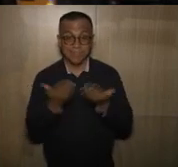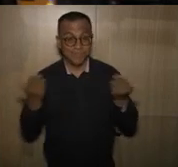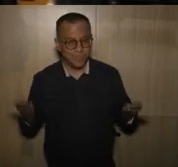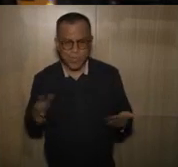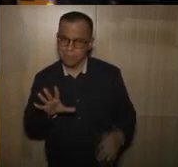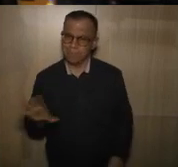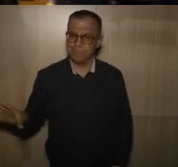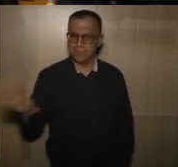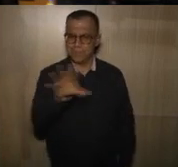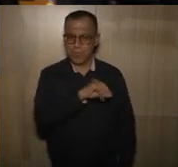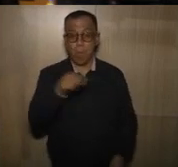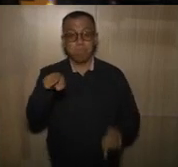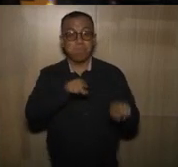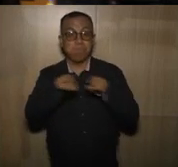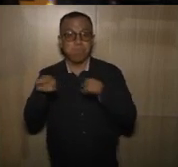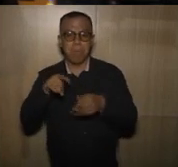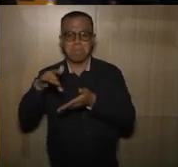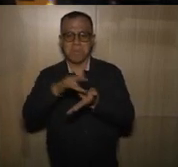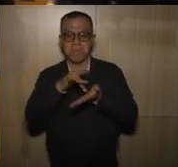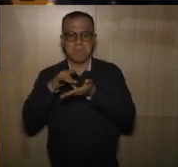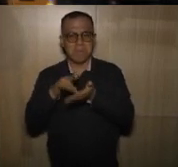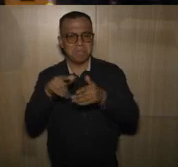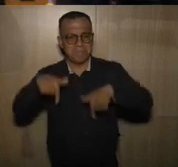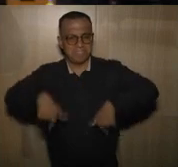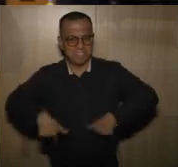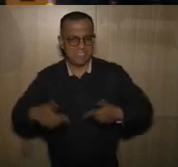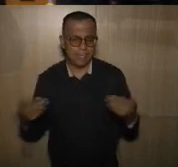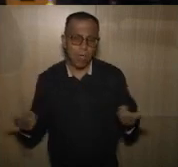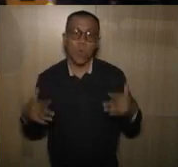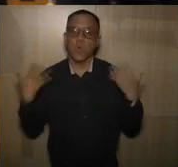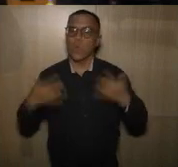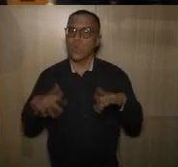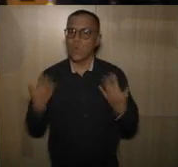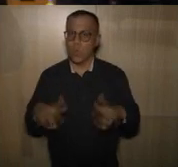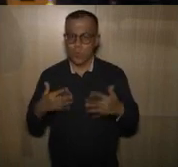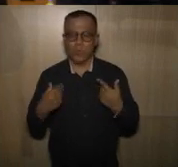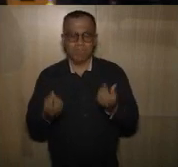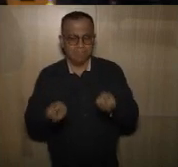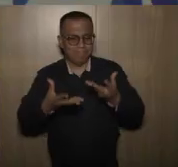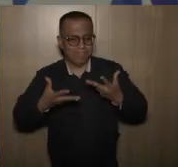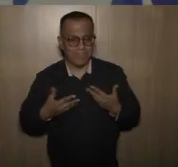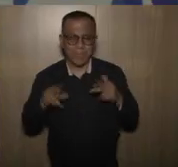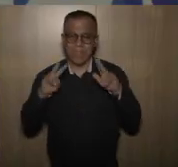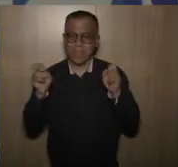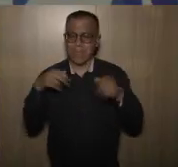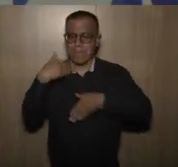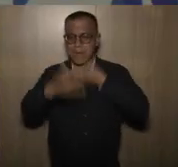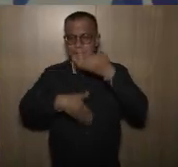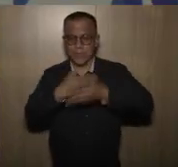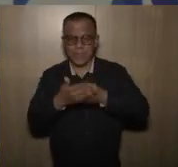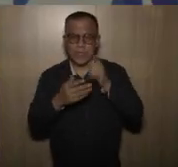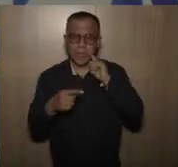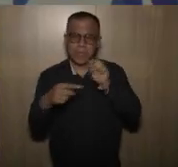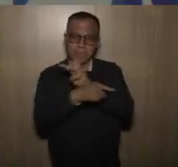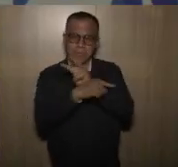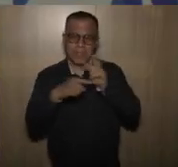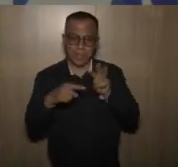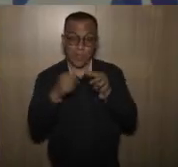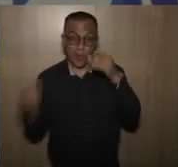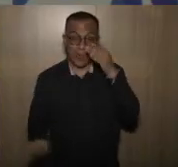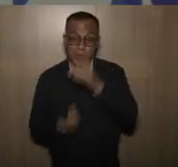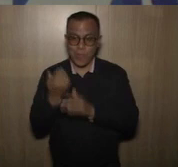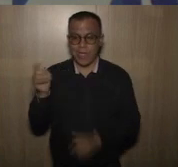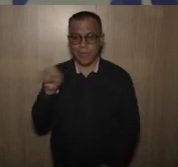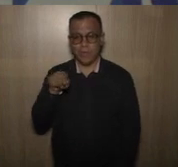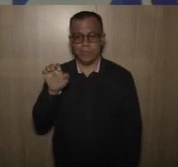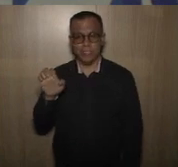a todos los participantes de este panel por sus valiosos aportes frente a la proyección de la plataforma Nuevos